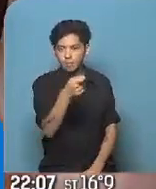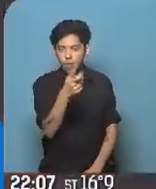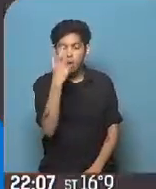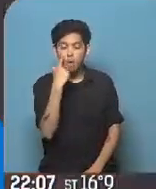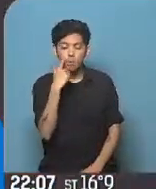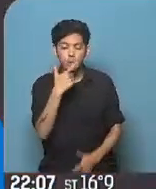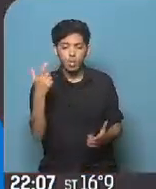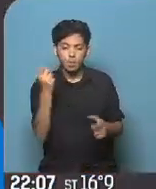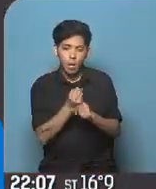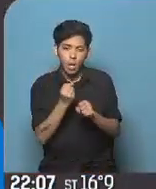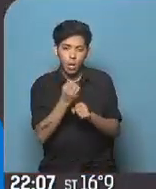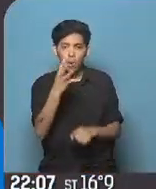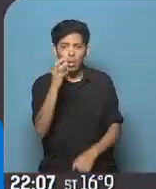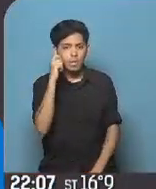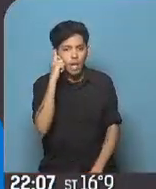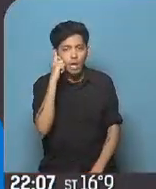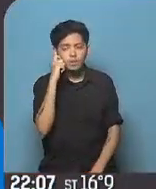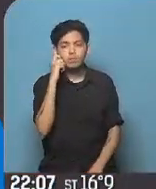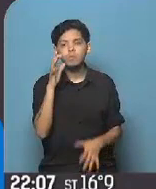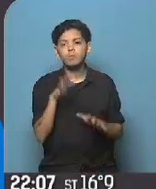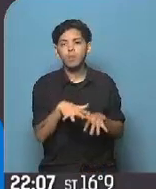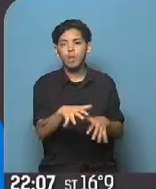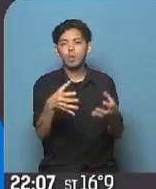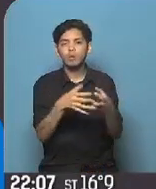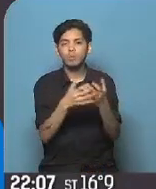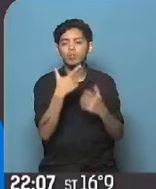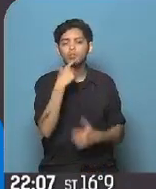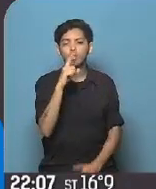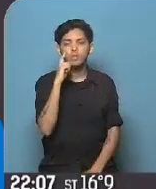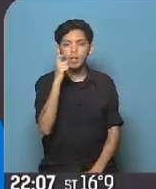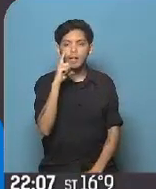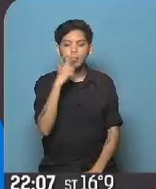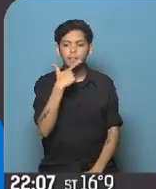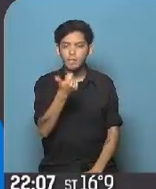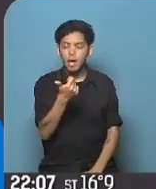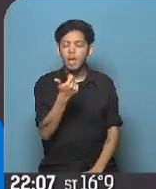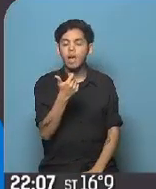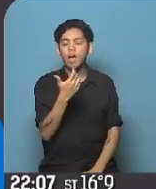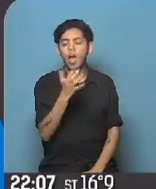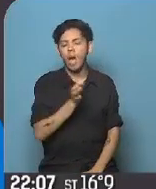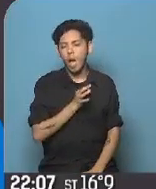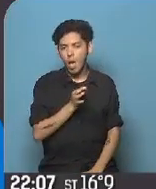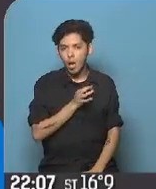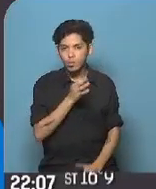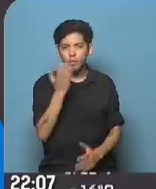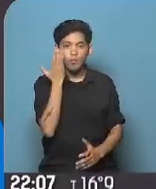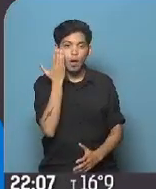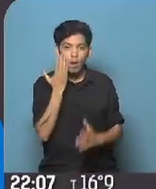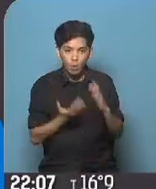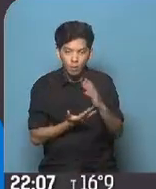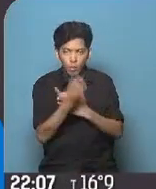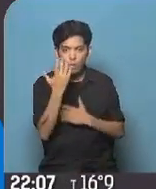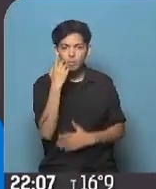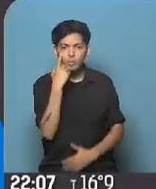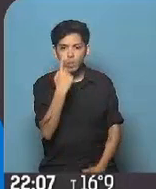que tiene 40 años, que militó en el Partido Socialista durante años, que por su página de Facebook se ve que